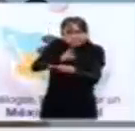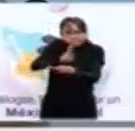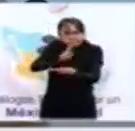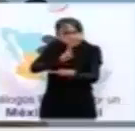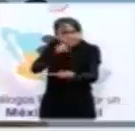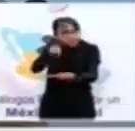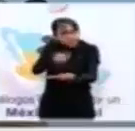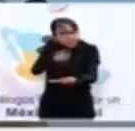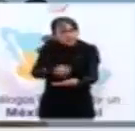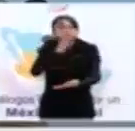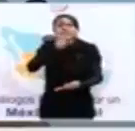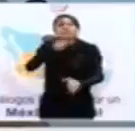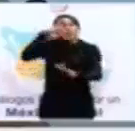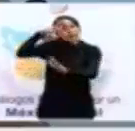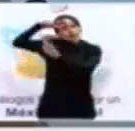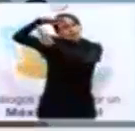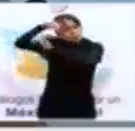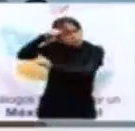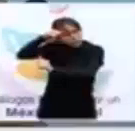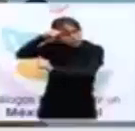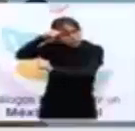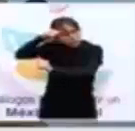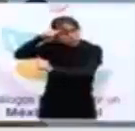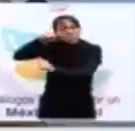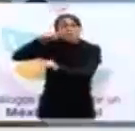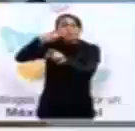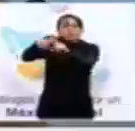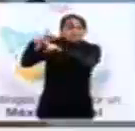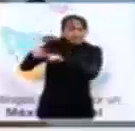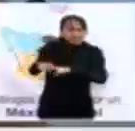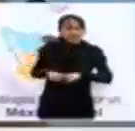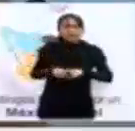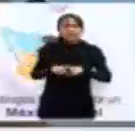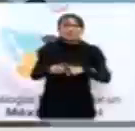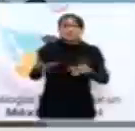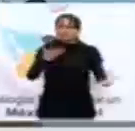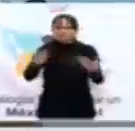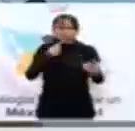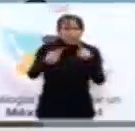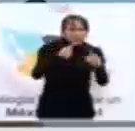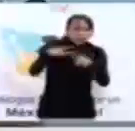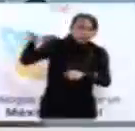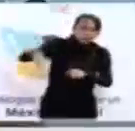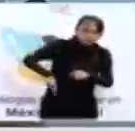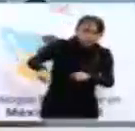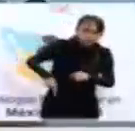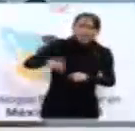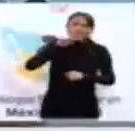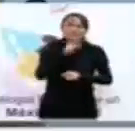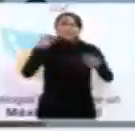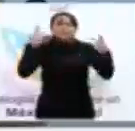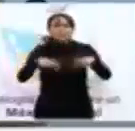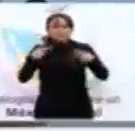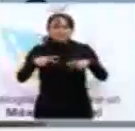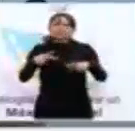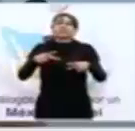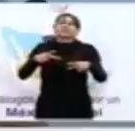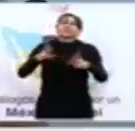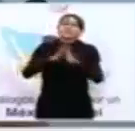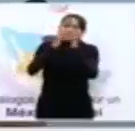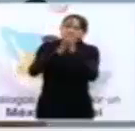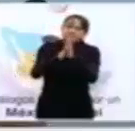del acuerdo que estableció de las mesas de trabajo entre el gobierno y organizaciones de productores, ¿no? Es decir, hemos dado toda una